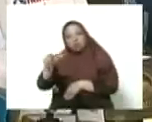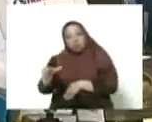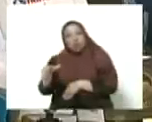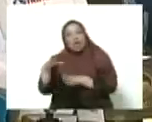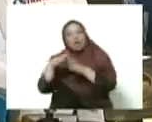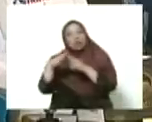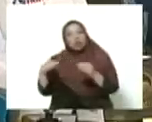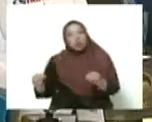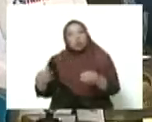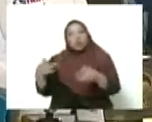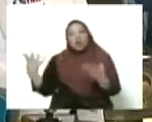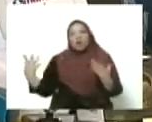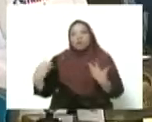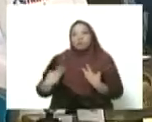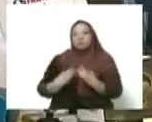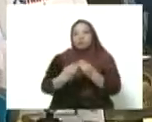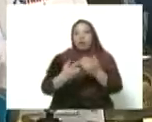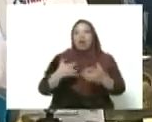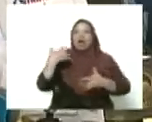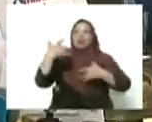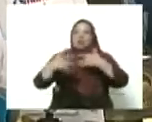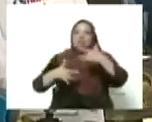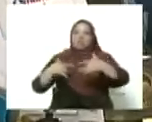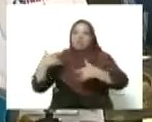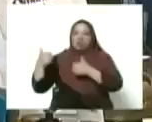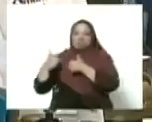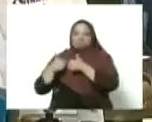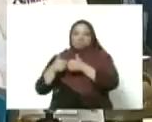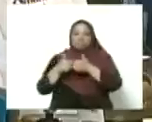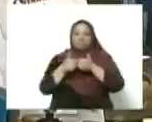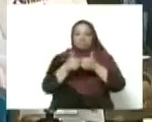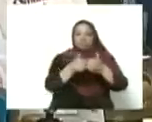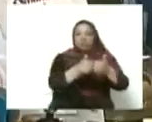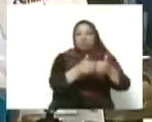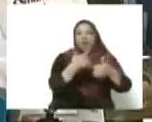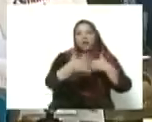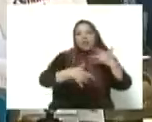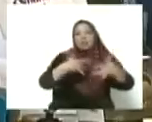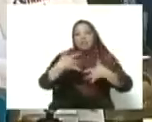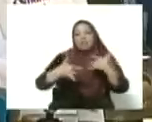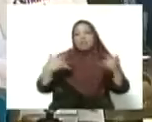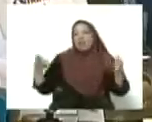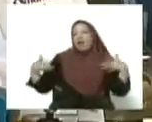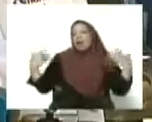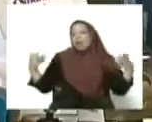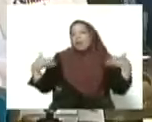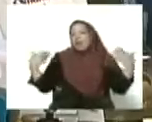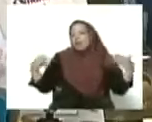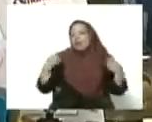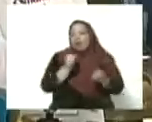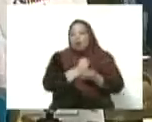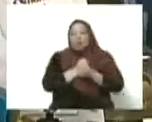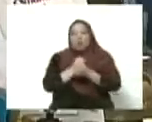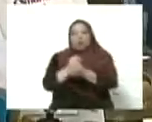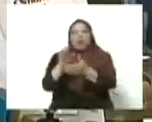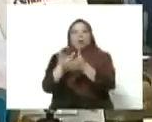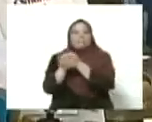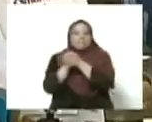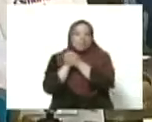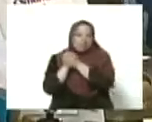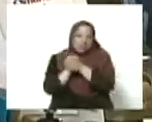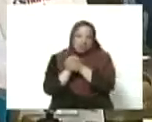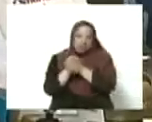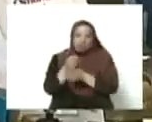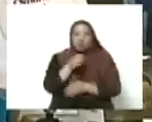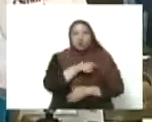actividad. Una actividad llena de amor, una actividad llena de alegría, llena de fraternidad, así